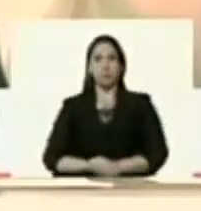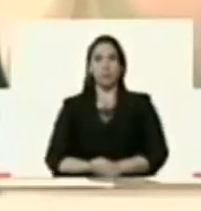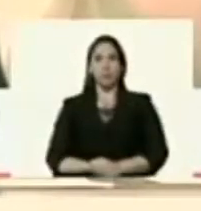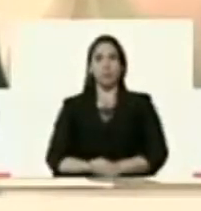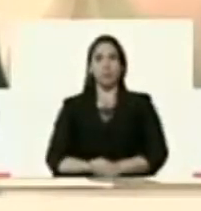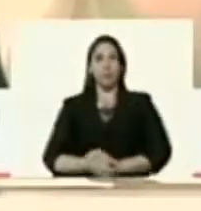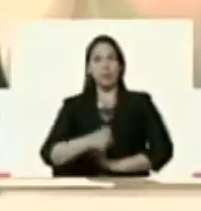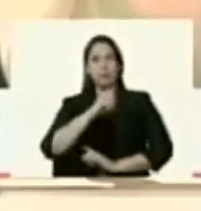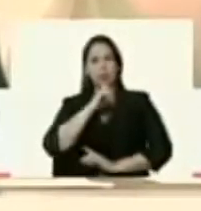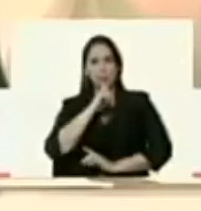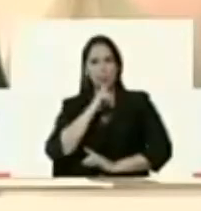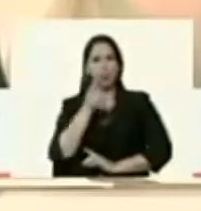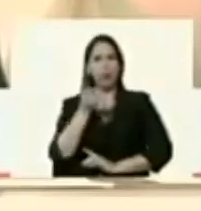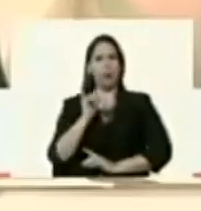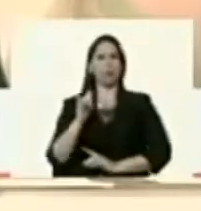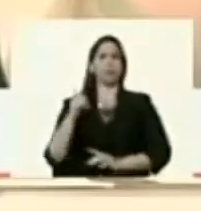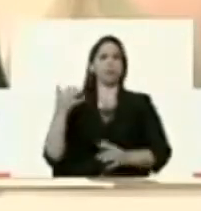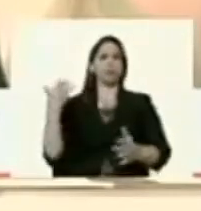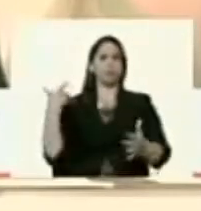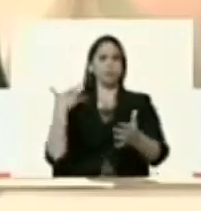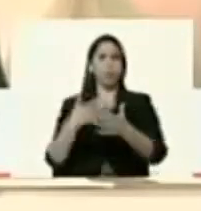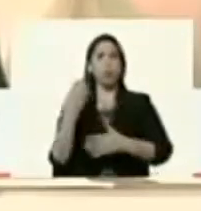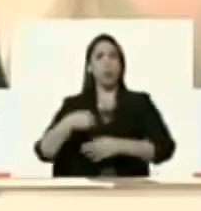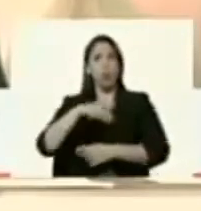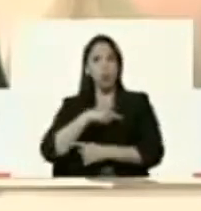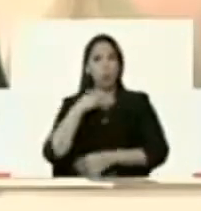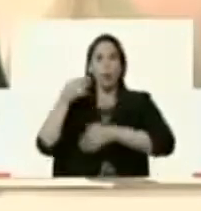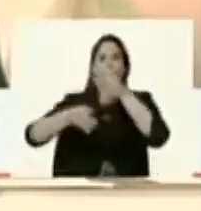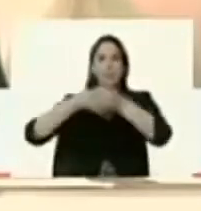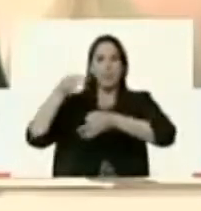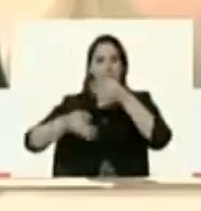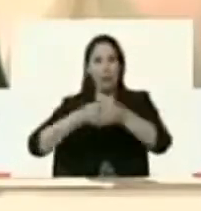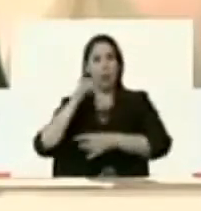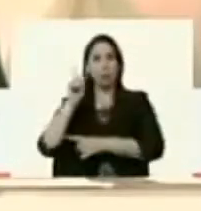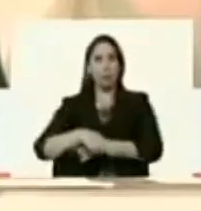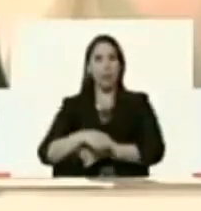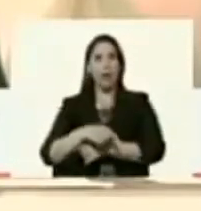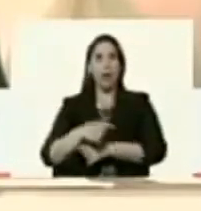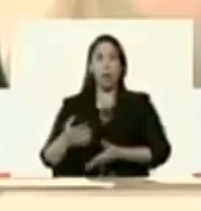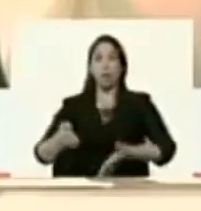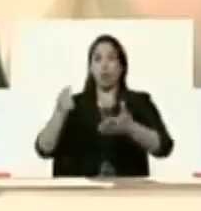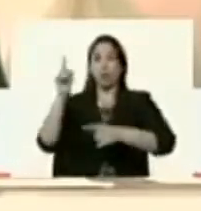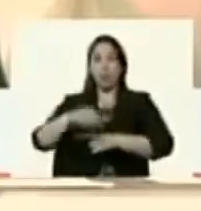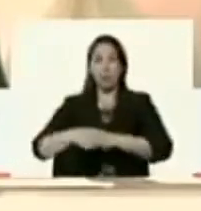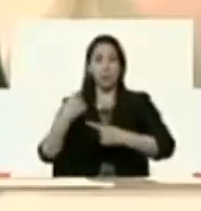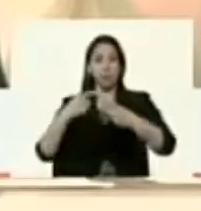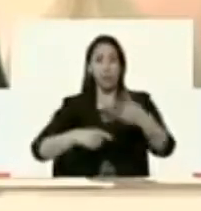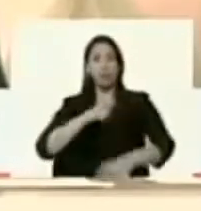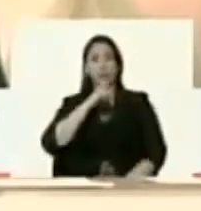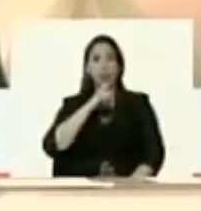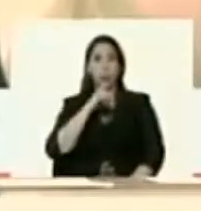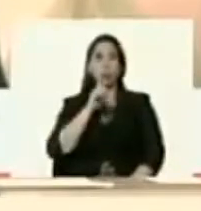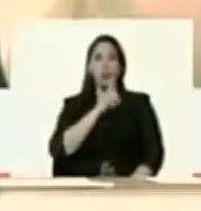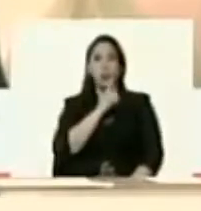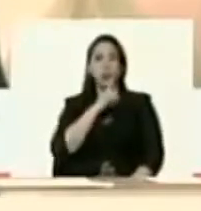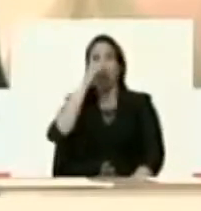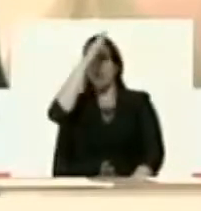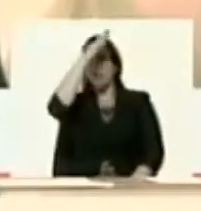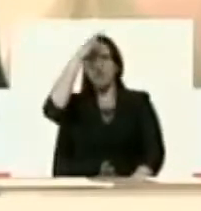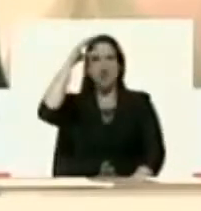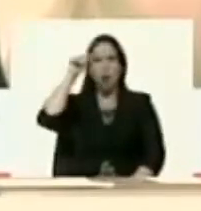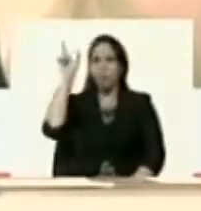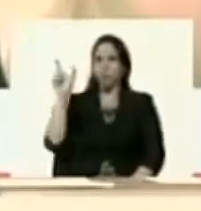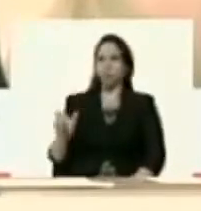Las dificultades que ha habido se las hemos explicado a los tenedores y bonistas. La dificultad se llama Donald Trump